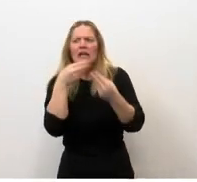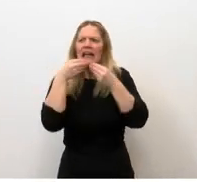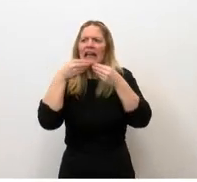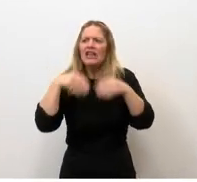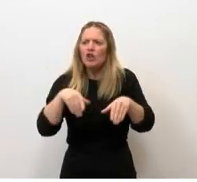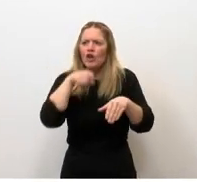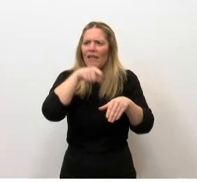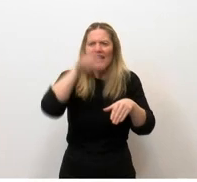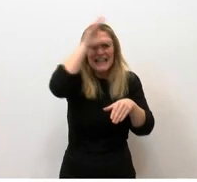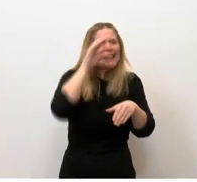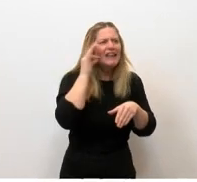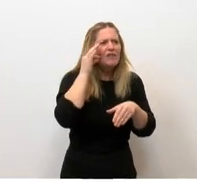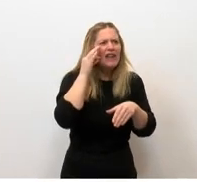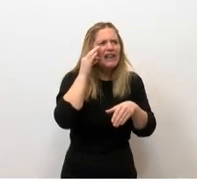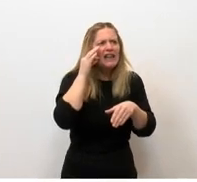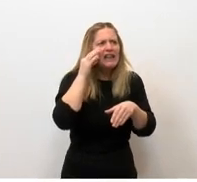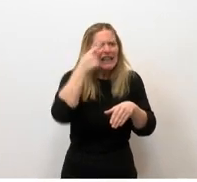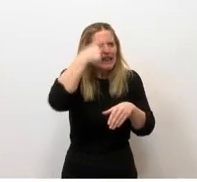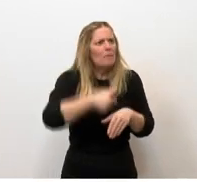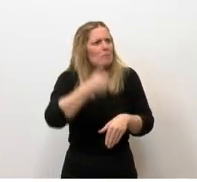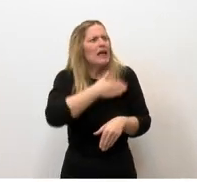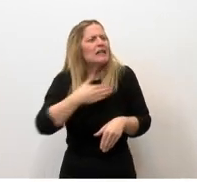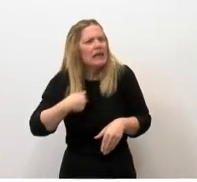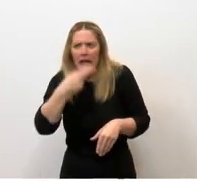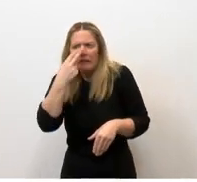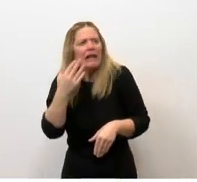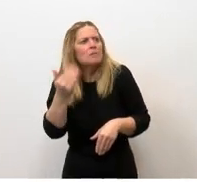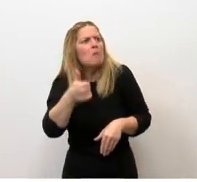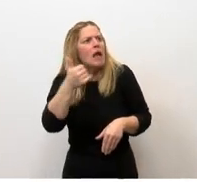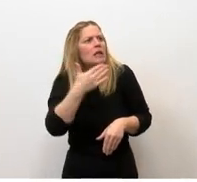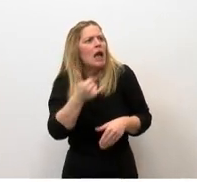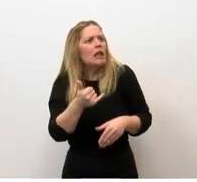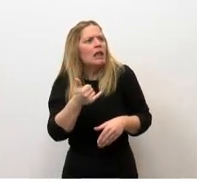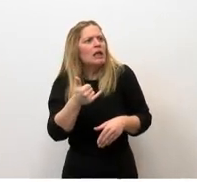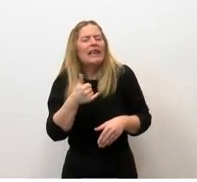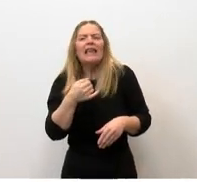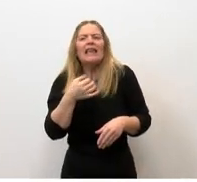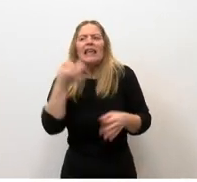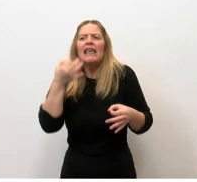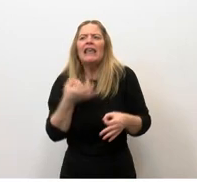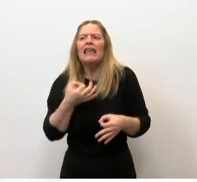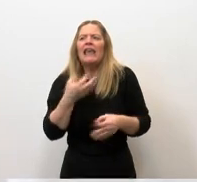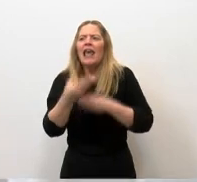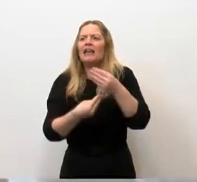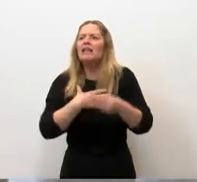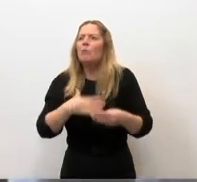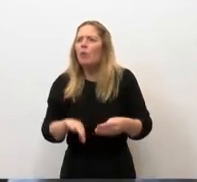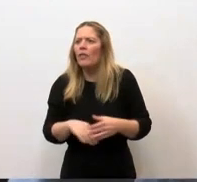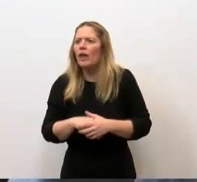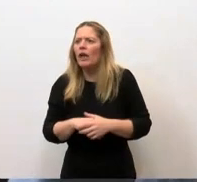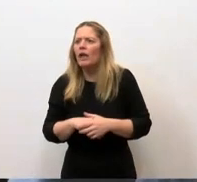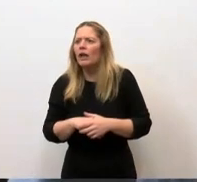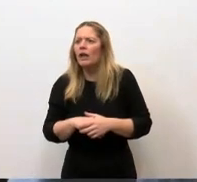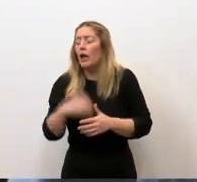de esa científica? ¿Vale? ¿Cuál es la cosa que van a hacer? El otro día se los pregunté, bueno, si queréis saber más